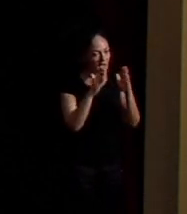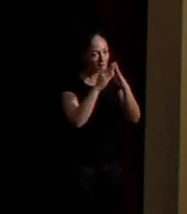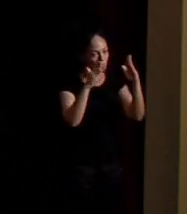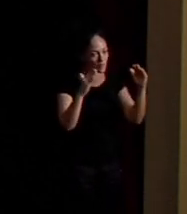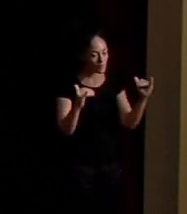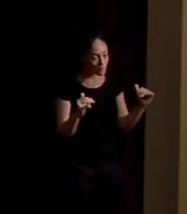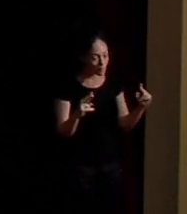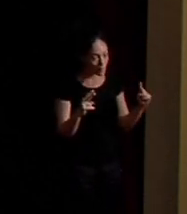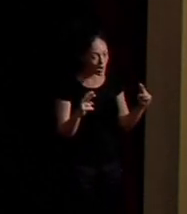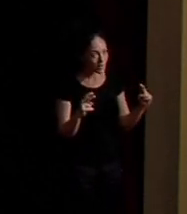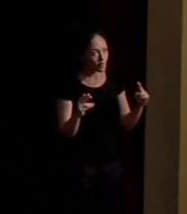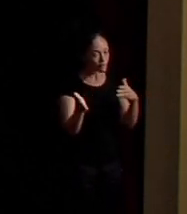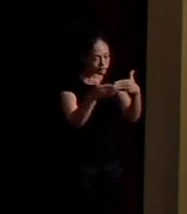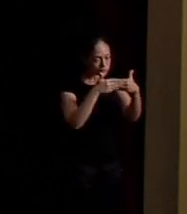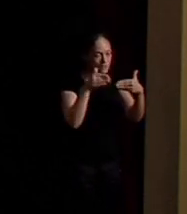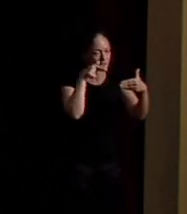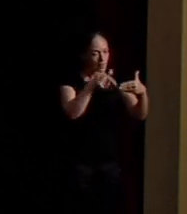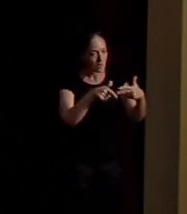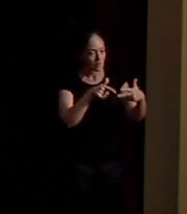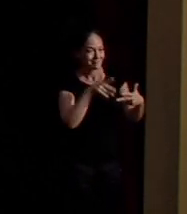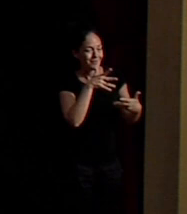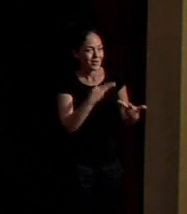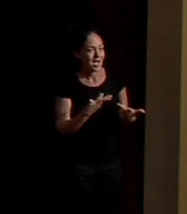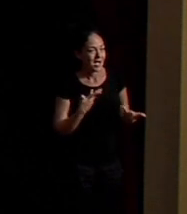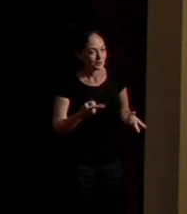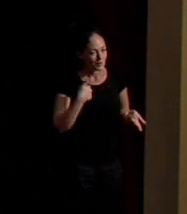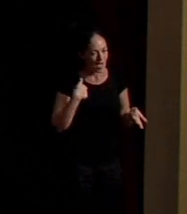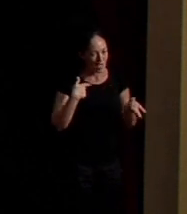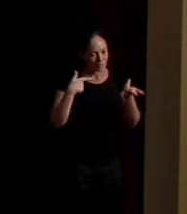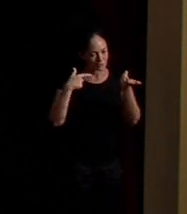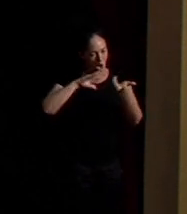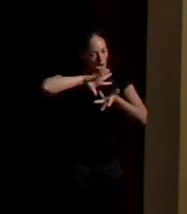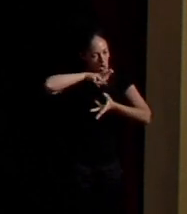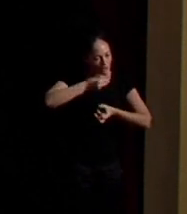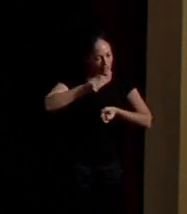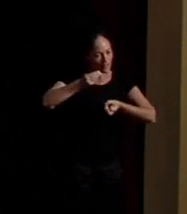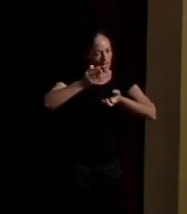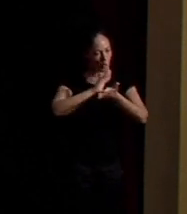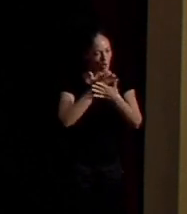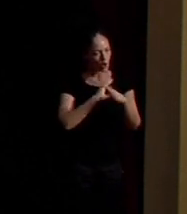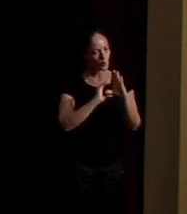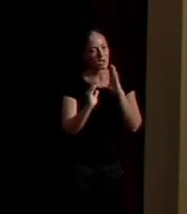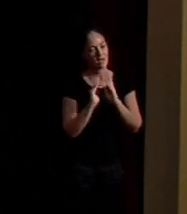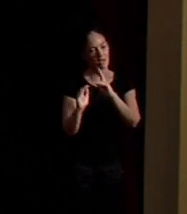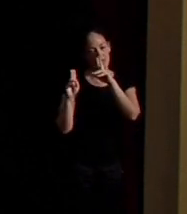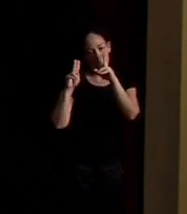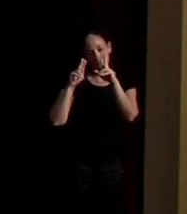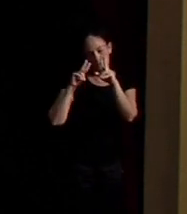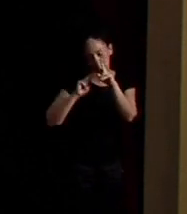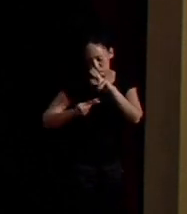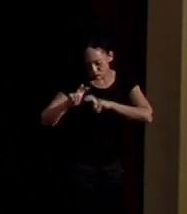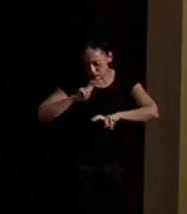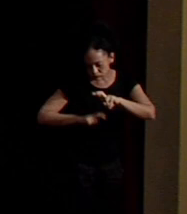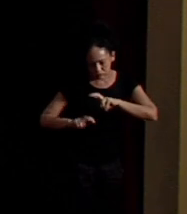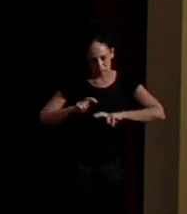Pero como suele ser habitual, cuando yo he rebuscado en las noticias, en los medios de estos últimos meses, difícilmente